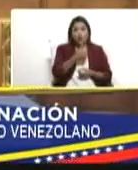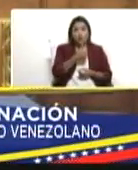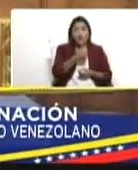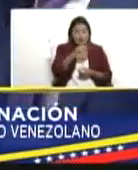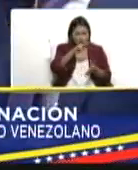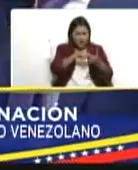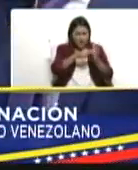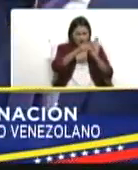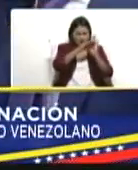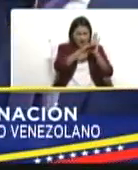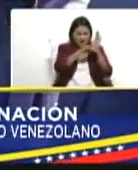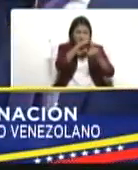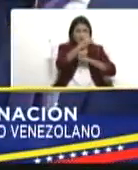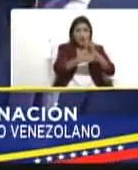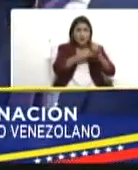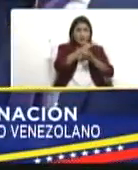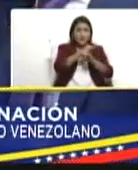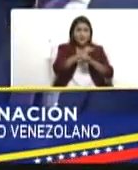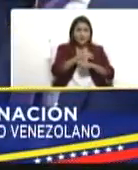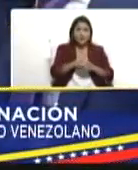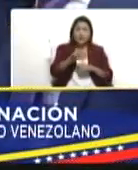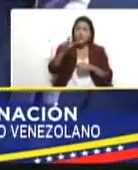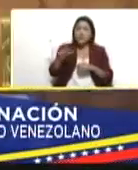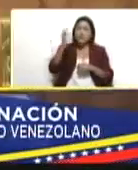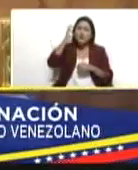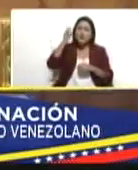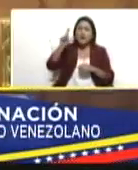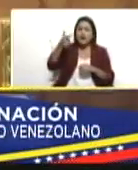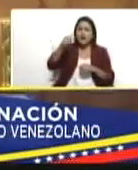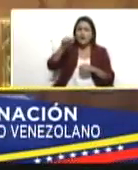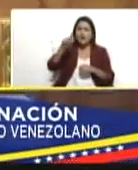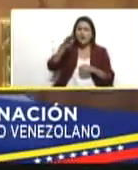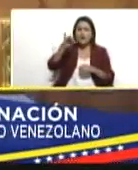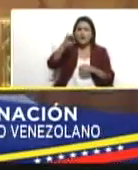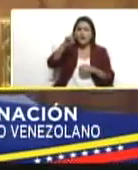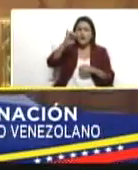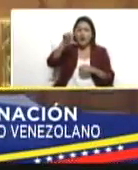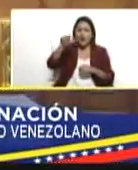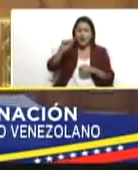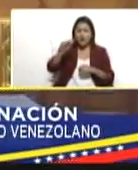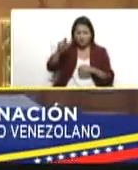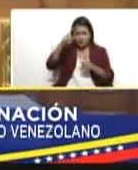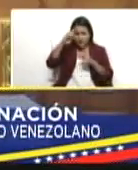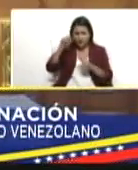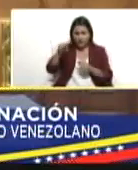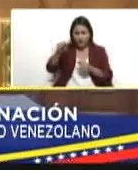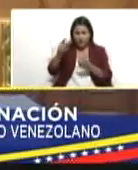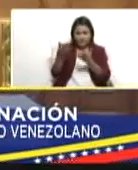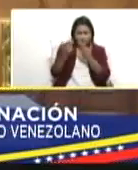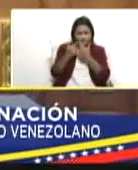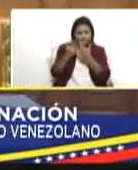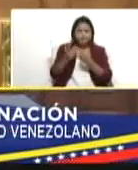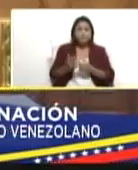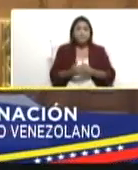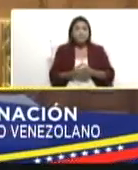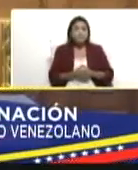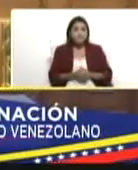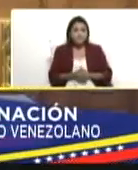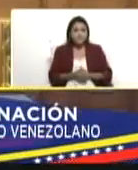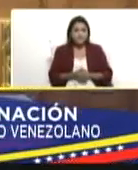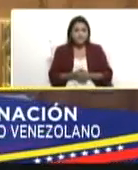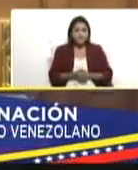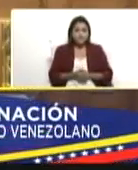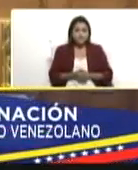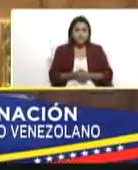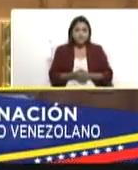verdad profesora Gabriela Jiménez que usted también es experta en este tema entonces aquí dice